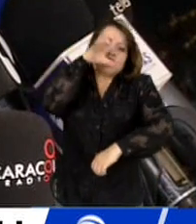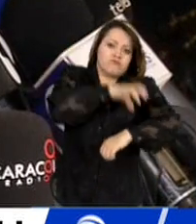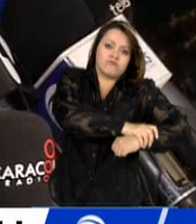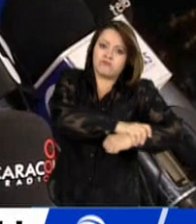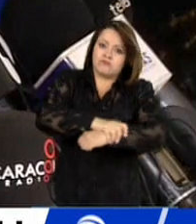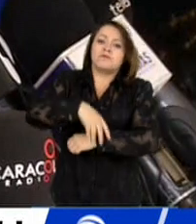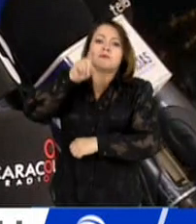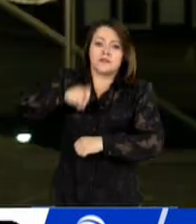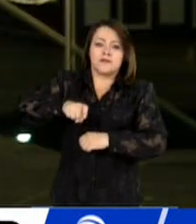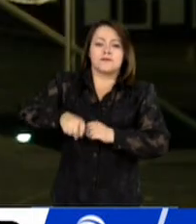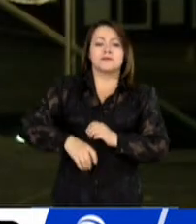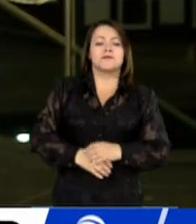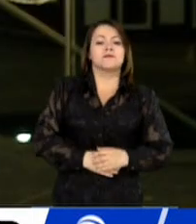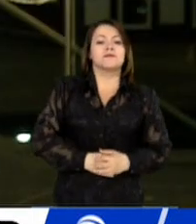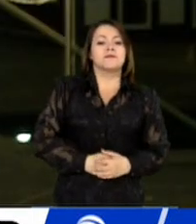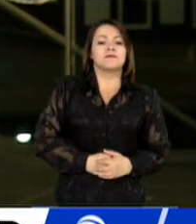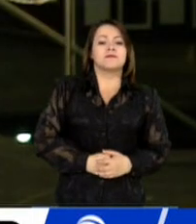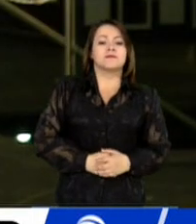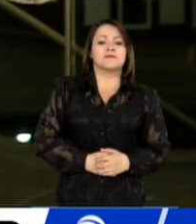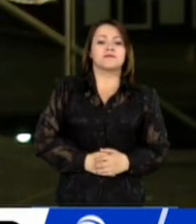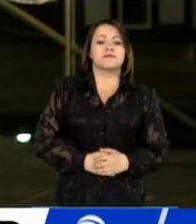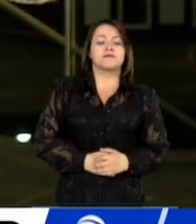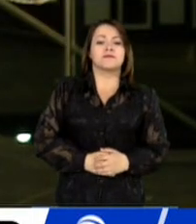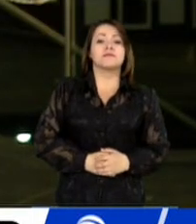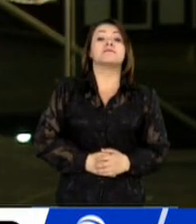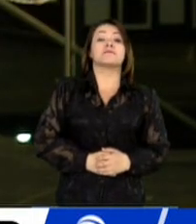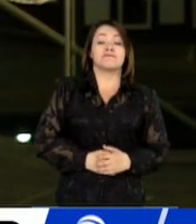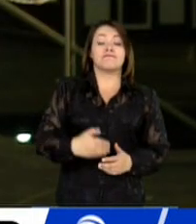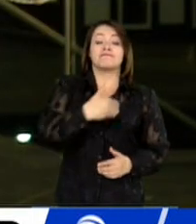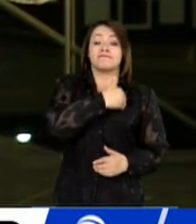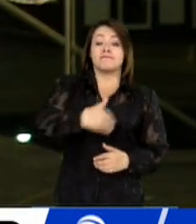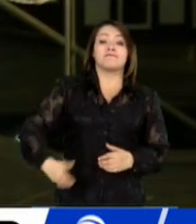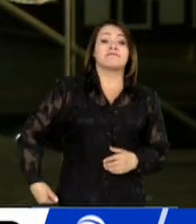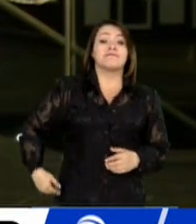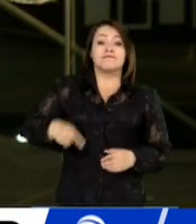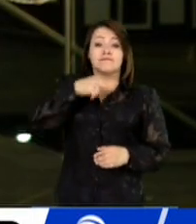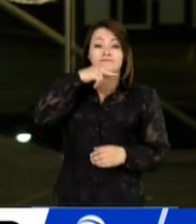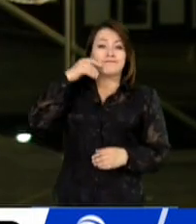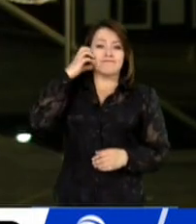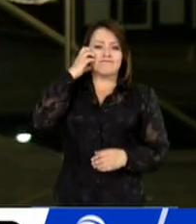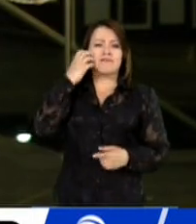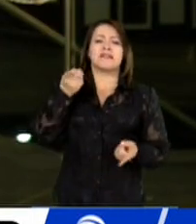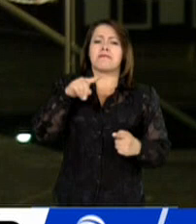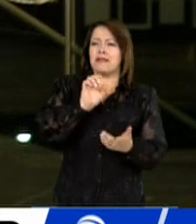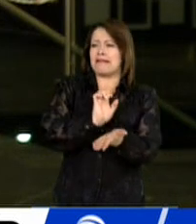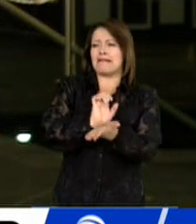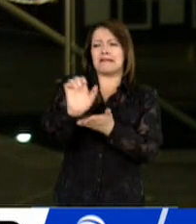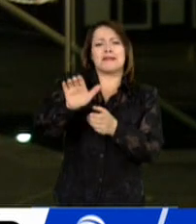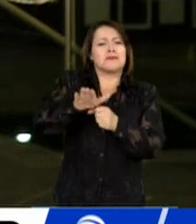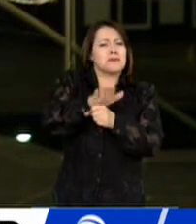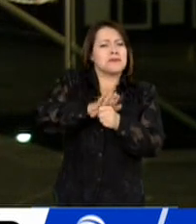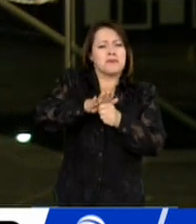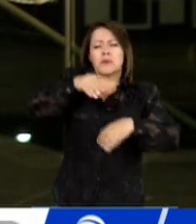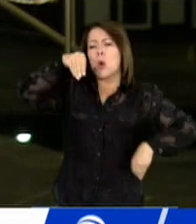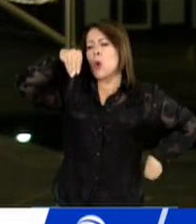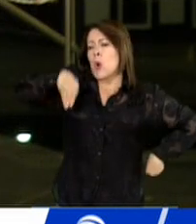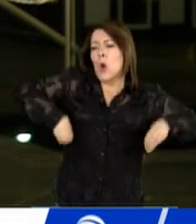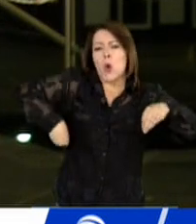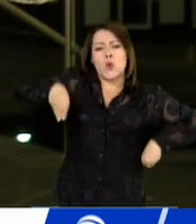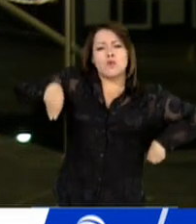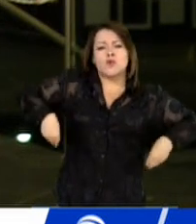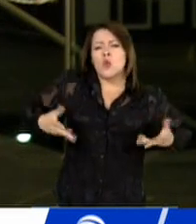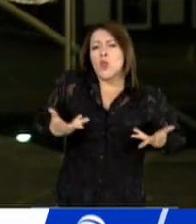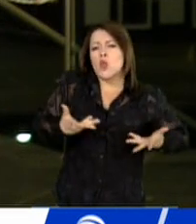de esta persona. El presidente de la República, Iván Duque, rechazó estos hechos y aseguró que se trata de un